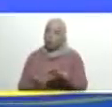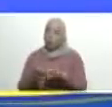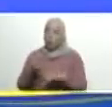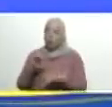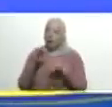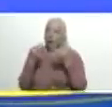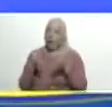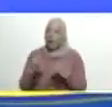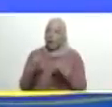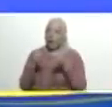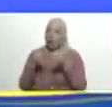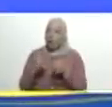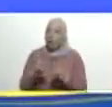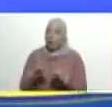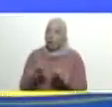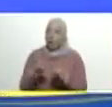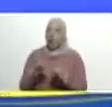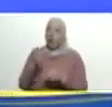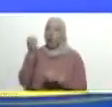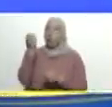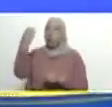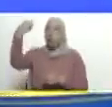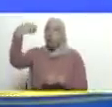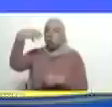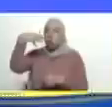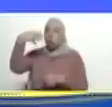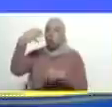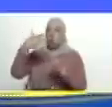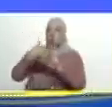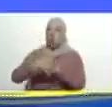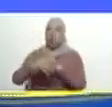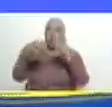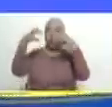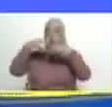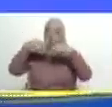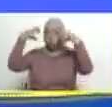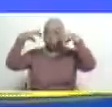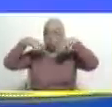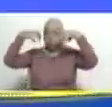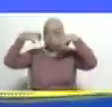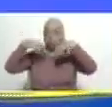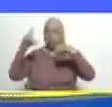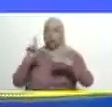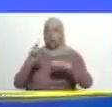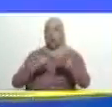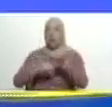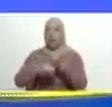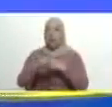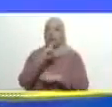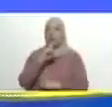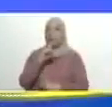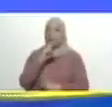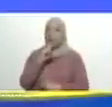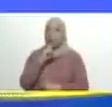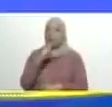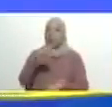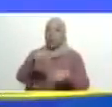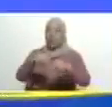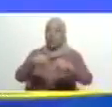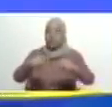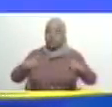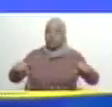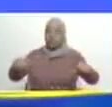exige que nosotros no pongamos nuestros huevos todos en una misma cesta, que es una